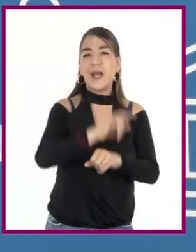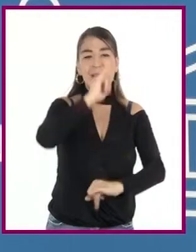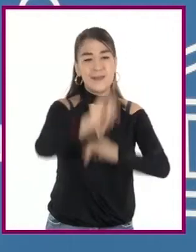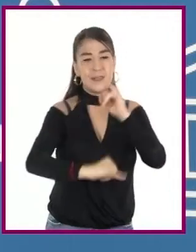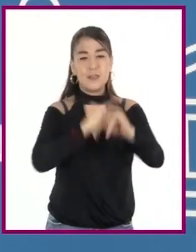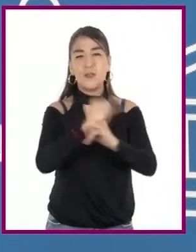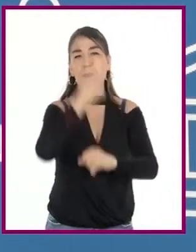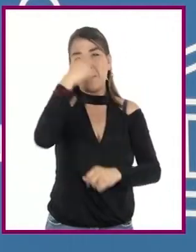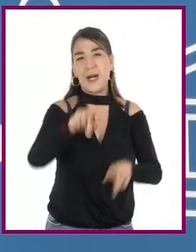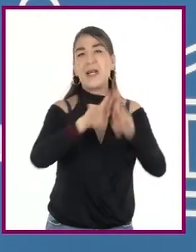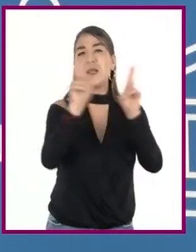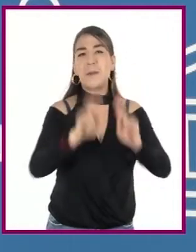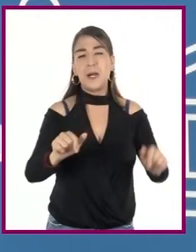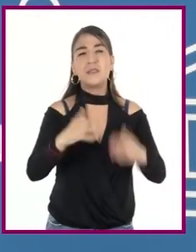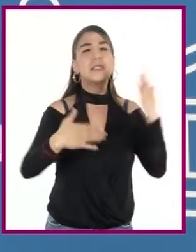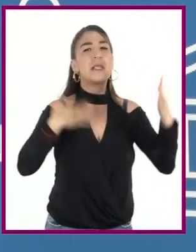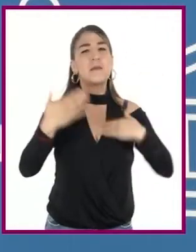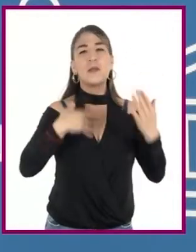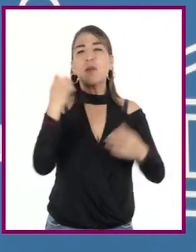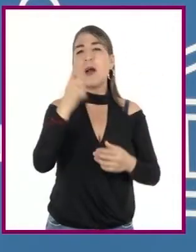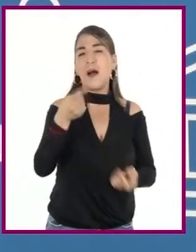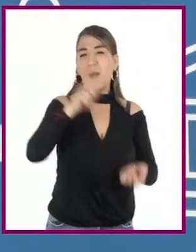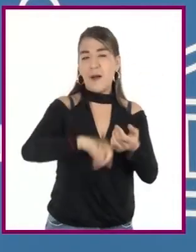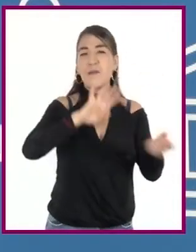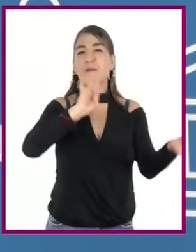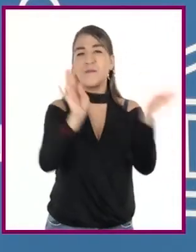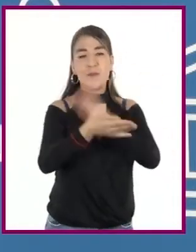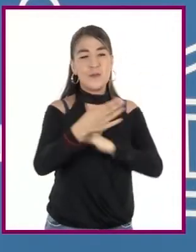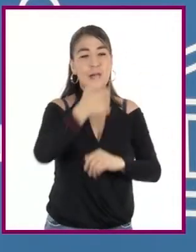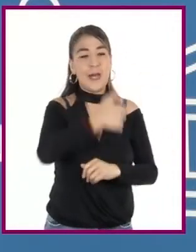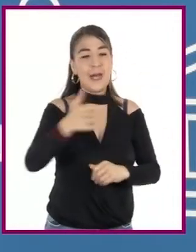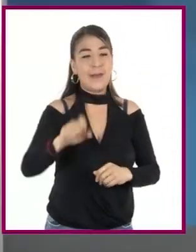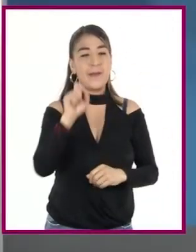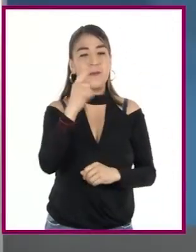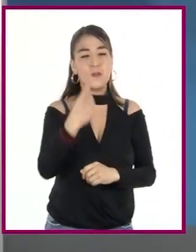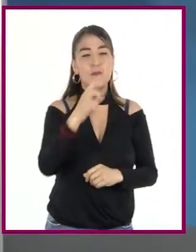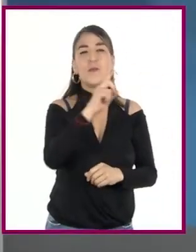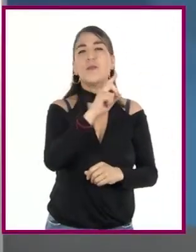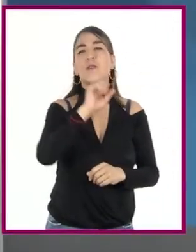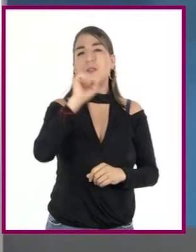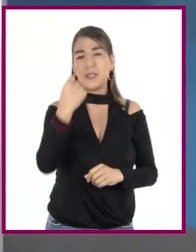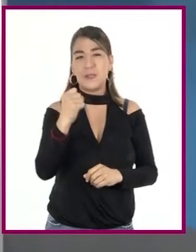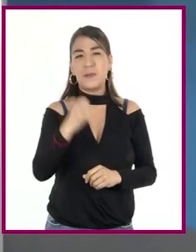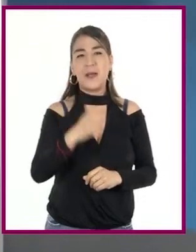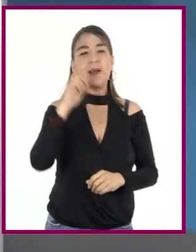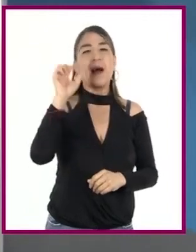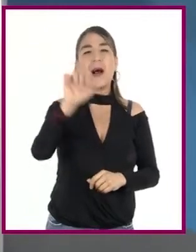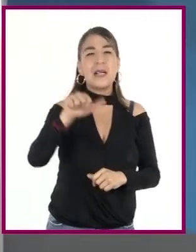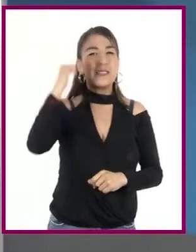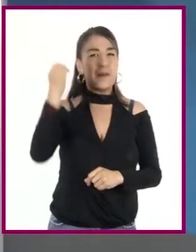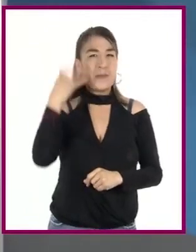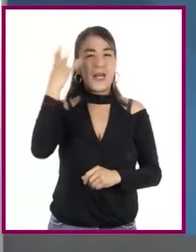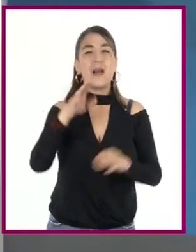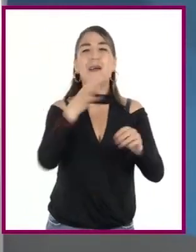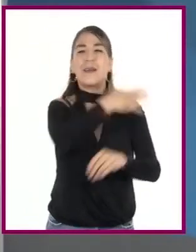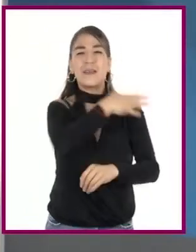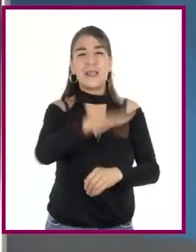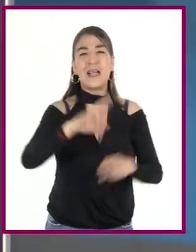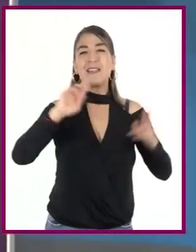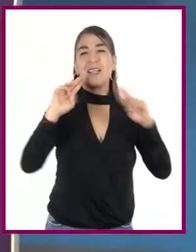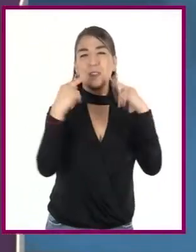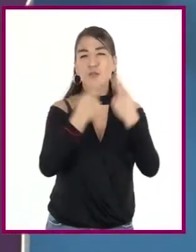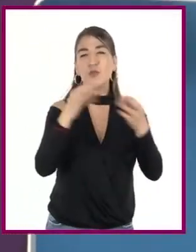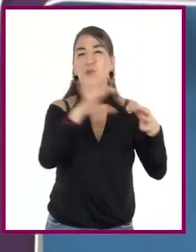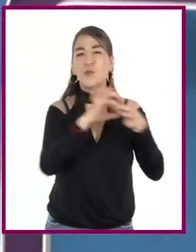la Paz que se celebra en el mundo cada 21 de septiembre. La Asamblea General de las Naciones Unidas